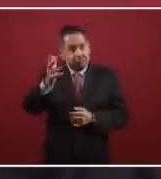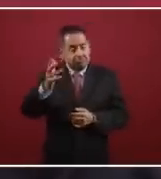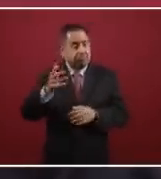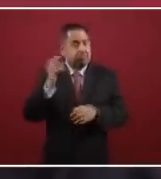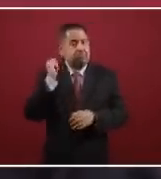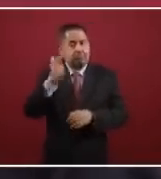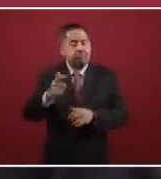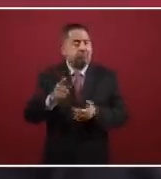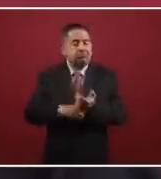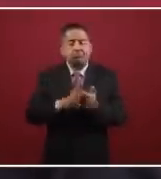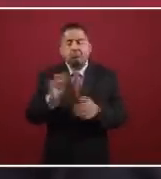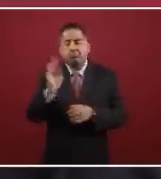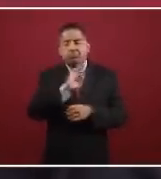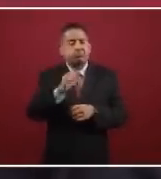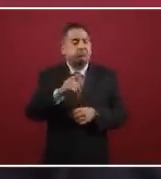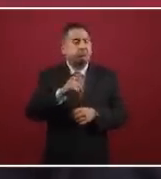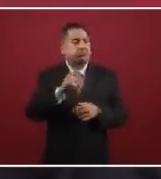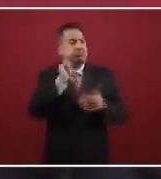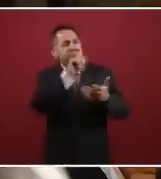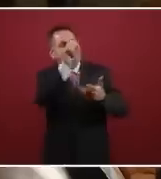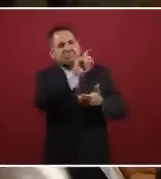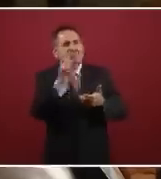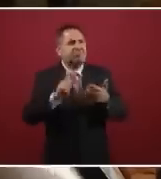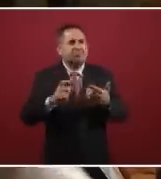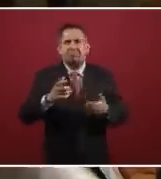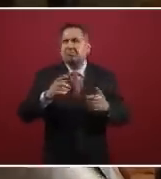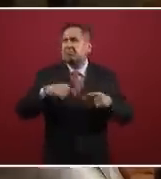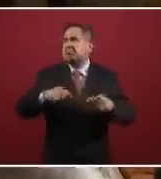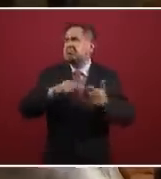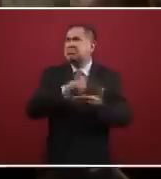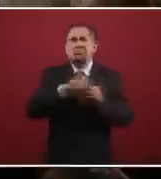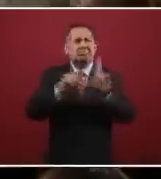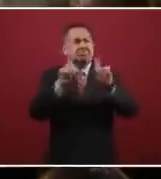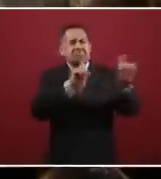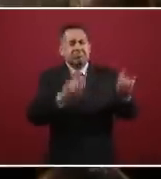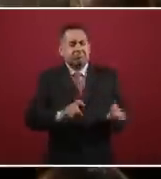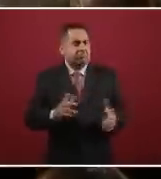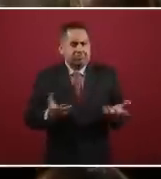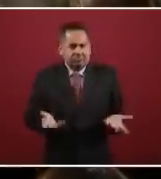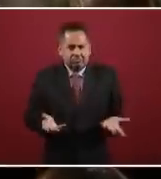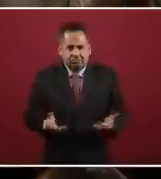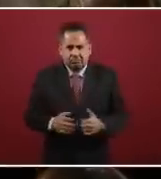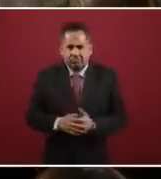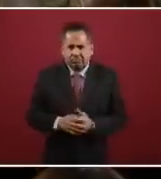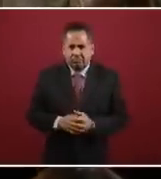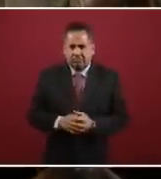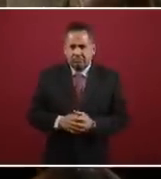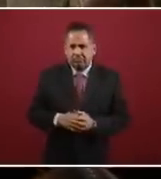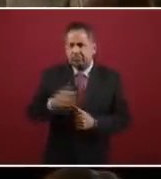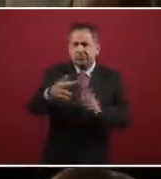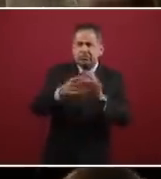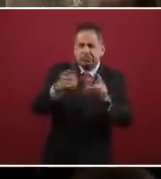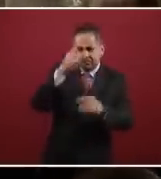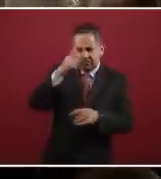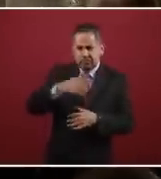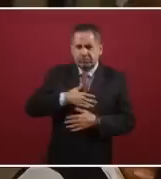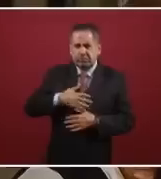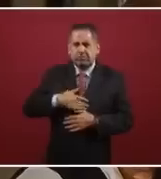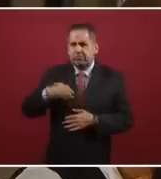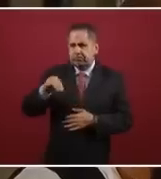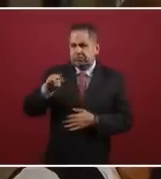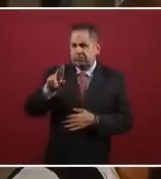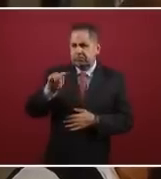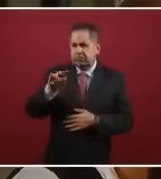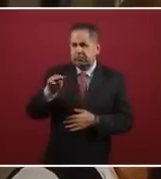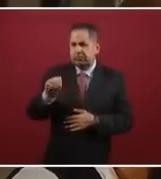que pueda estar pintado Palacio Nacional? A ver, pero ¿de qué medio eres? Nada más para saber. Yo, de